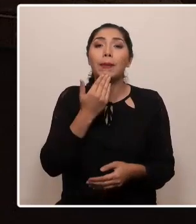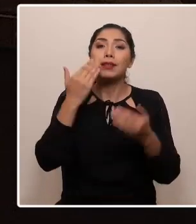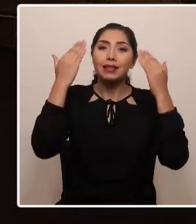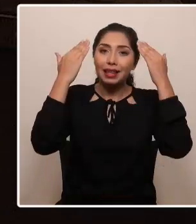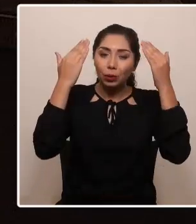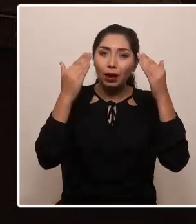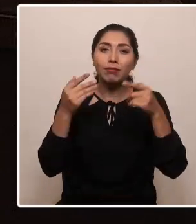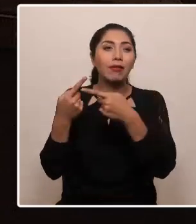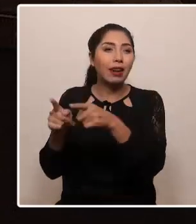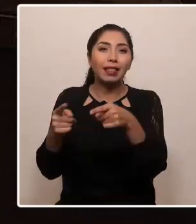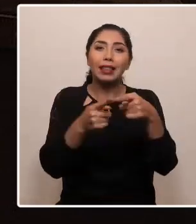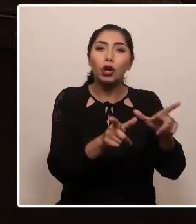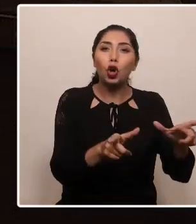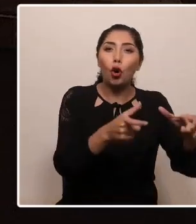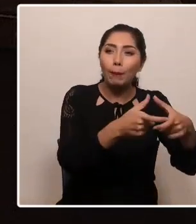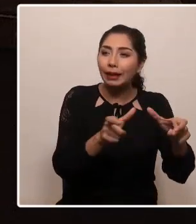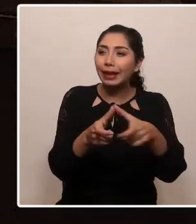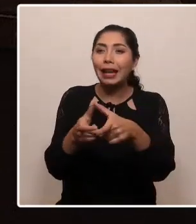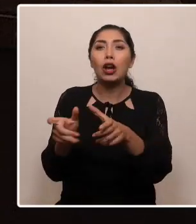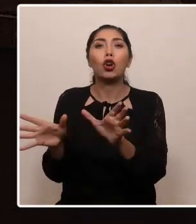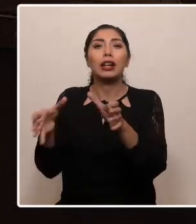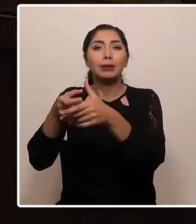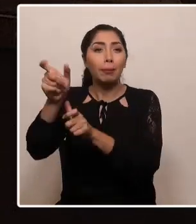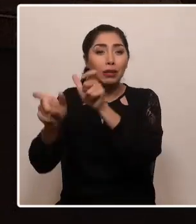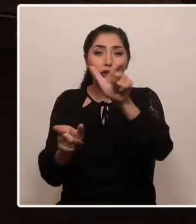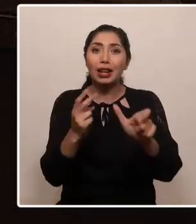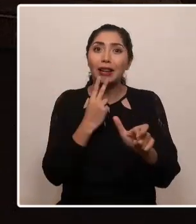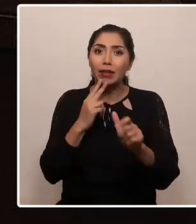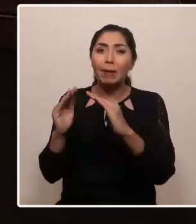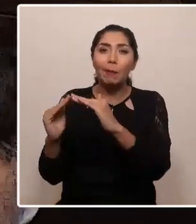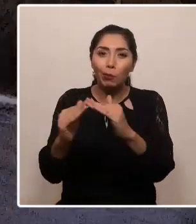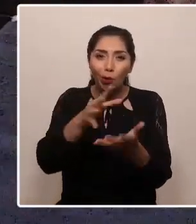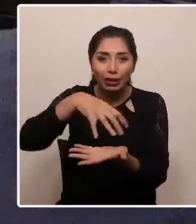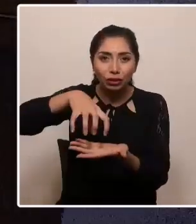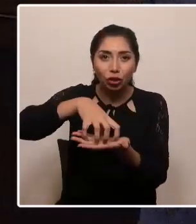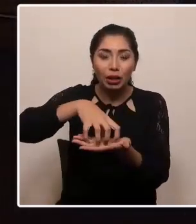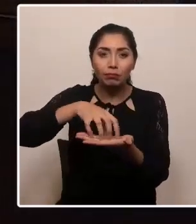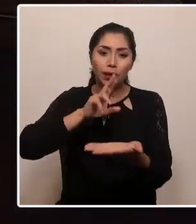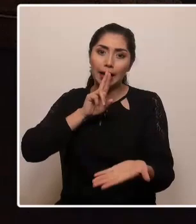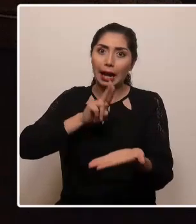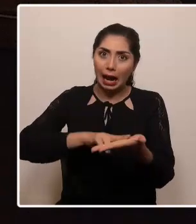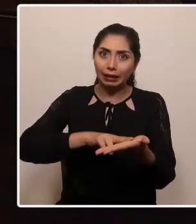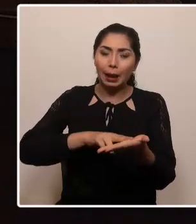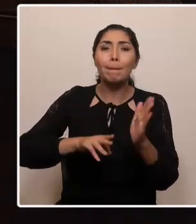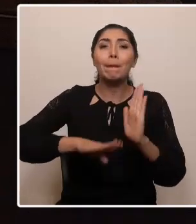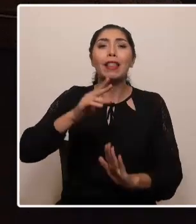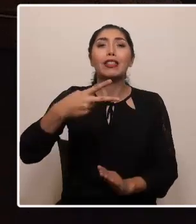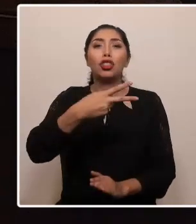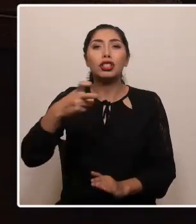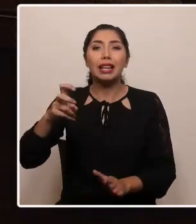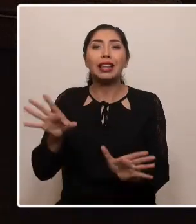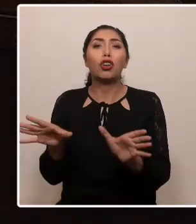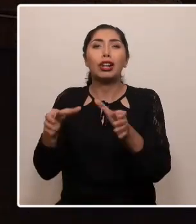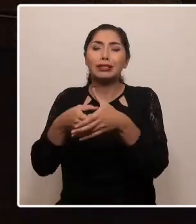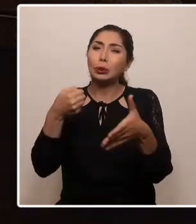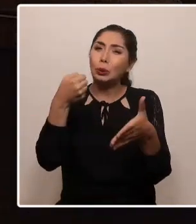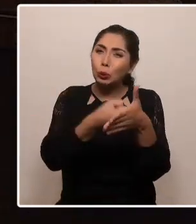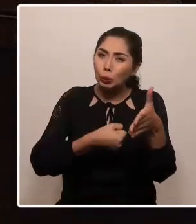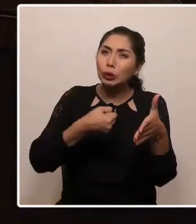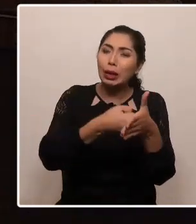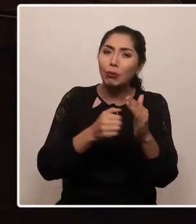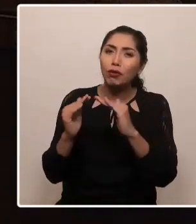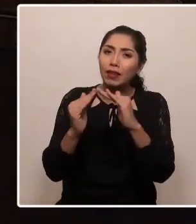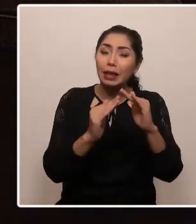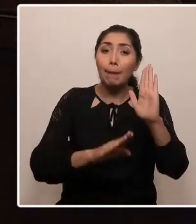comités, a las organizaciones de pobladores y pobladoras que hicieron llegar esta carta con más de 200 organizaciones en la lucha por la vivienda, que la han firmado con más de